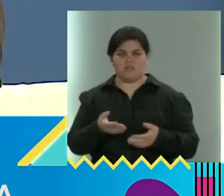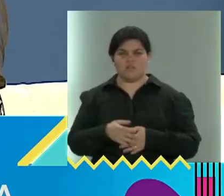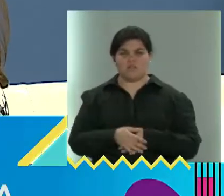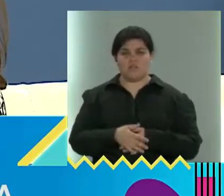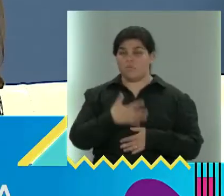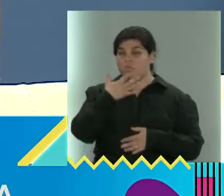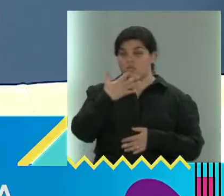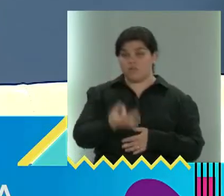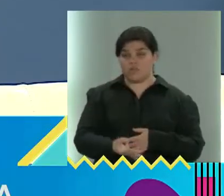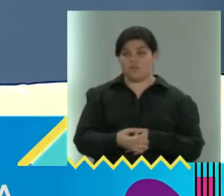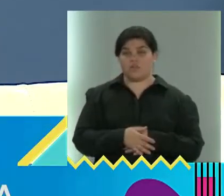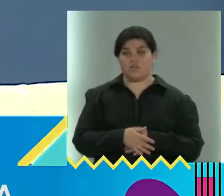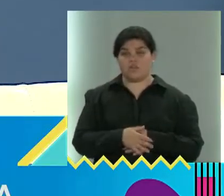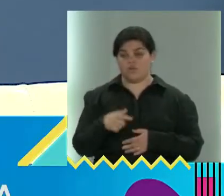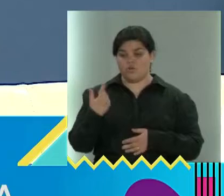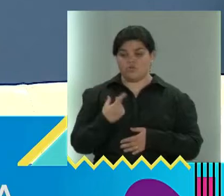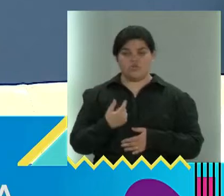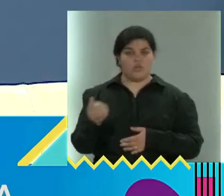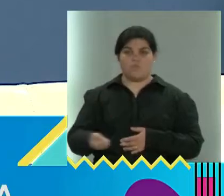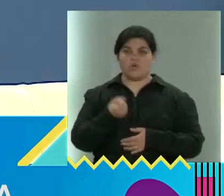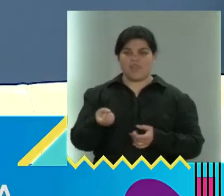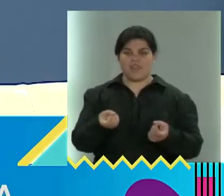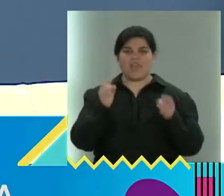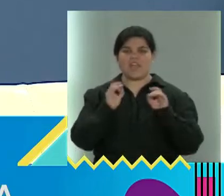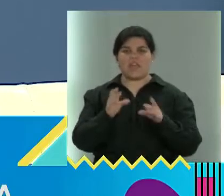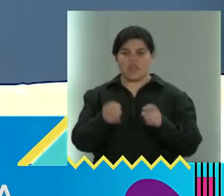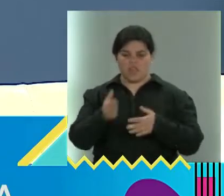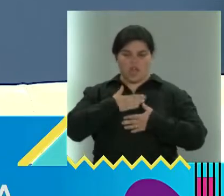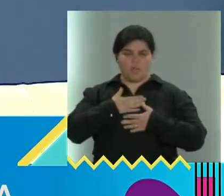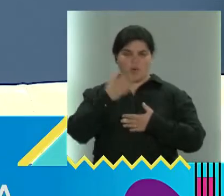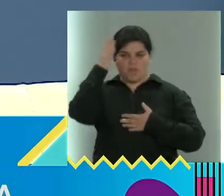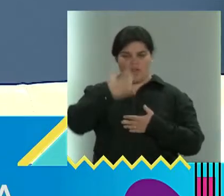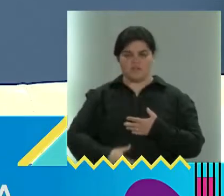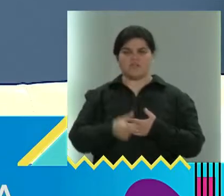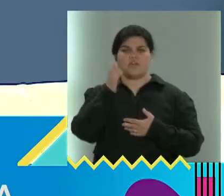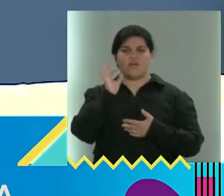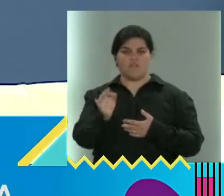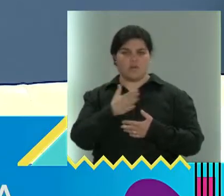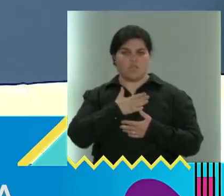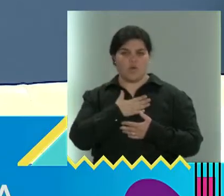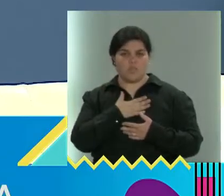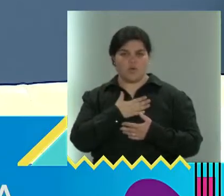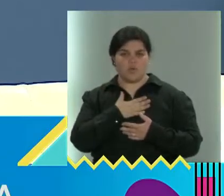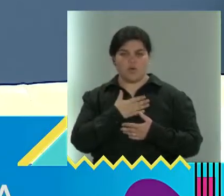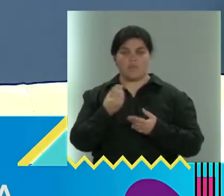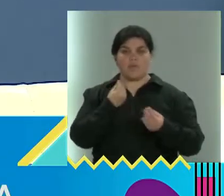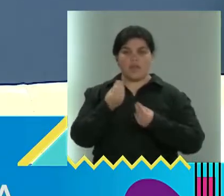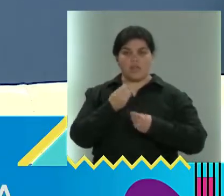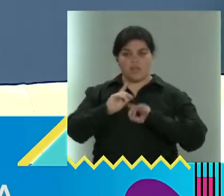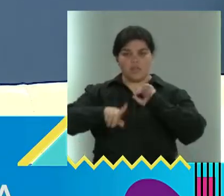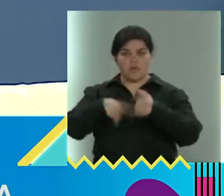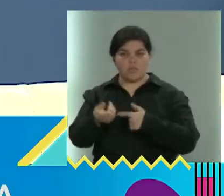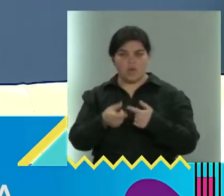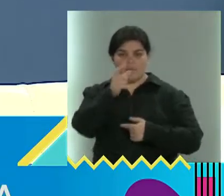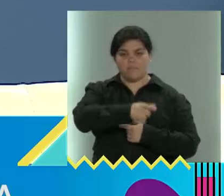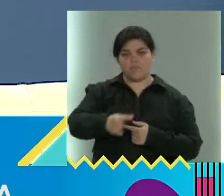cierto es que si nosotros no somos críticos con nosotros mismos, tampoco vamos a lograr ponernos en diálogo con estos pibes